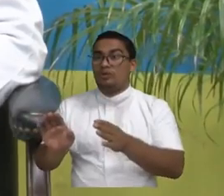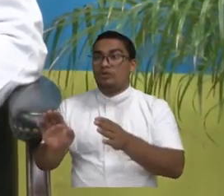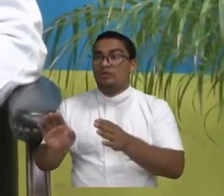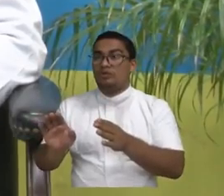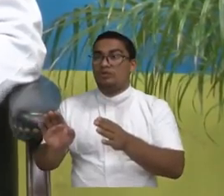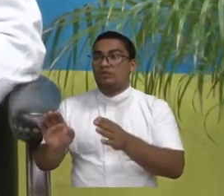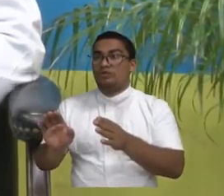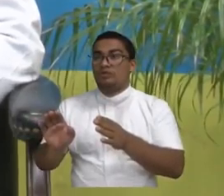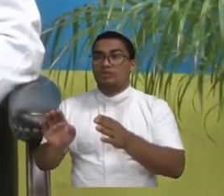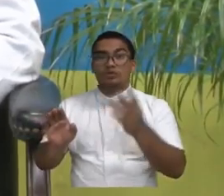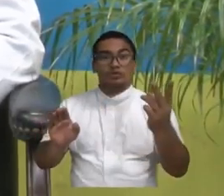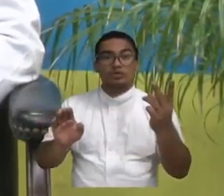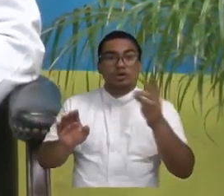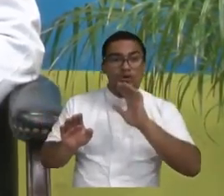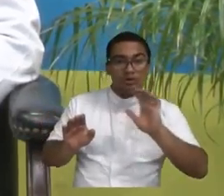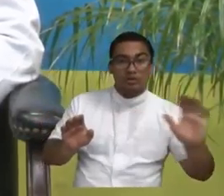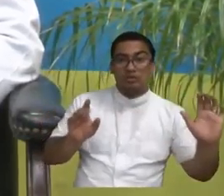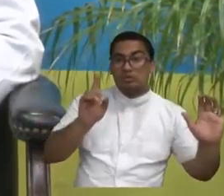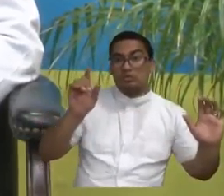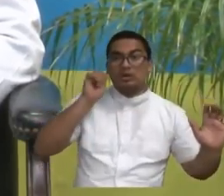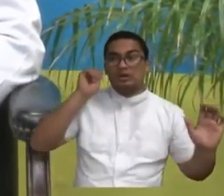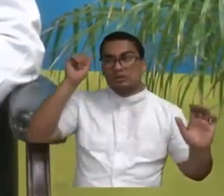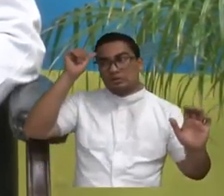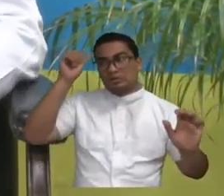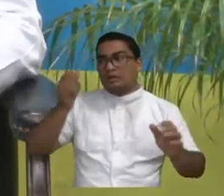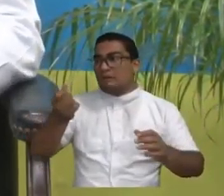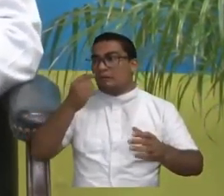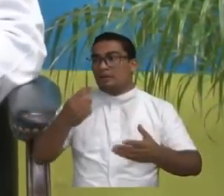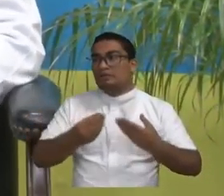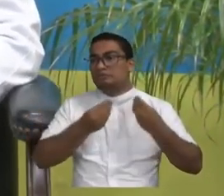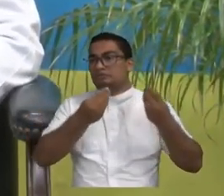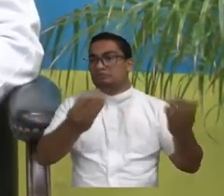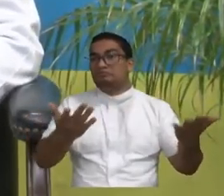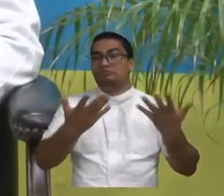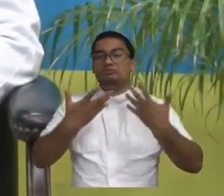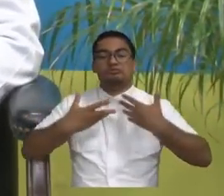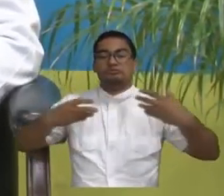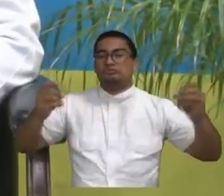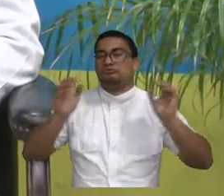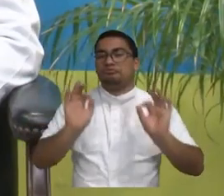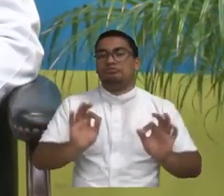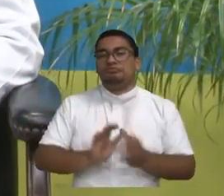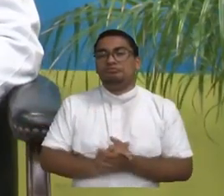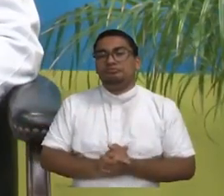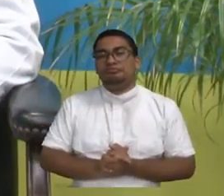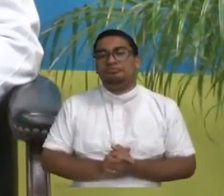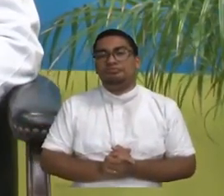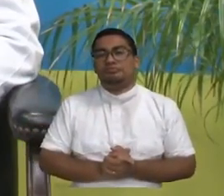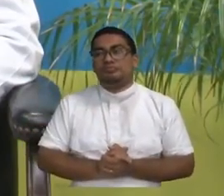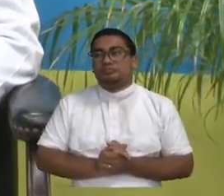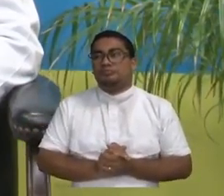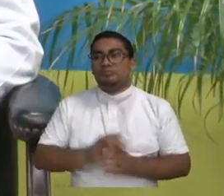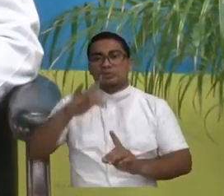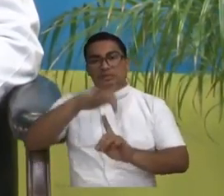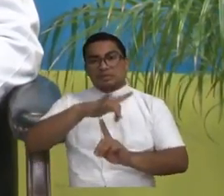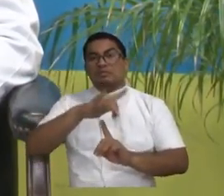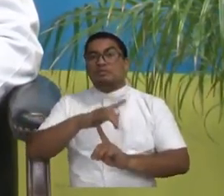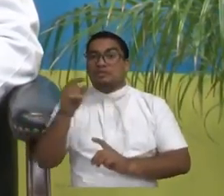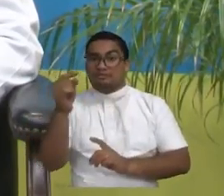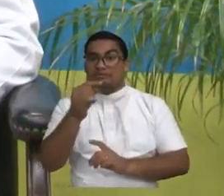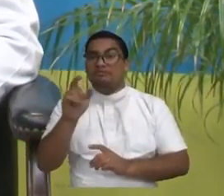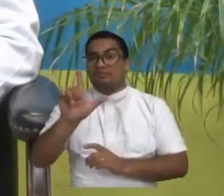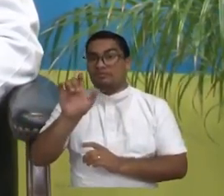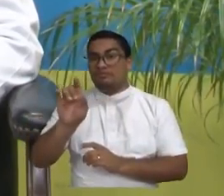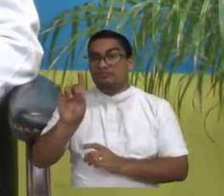Lo importante de esto es que esos tres casos fueron a tiempo, le dimos tratamiento y actualmente quedaron sin secuelas. ¿Ya? Tipitapa, hemos tenido casos de lepra,